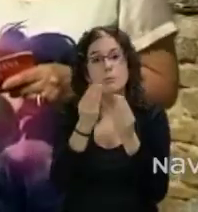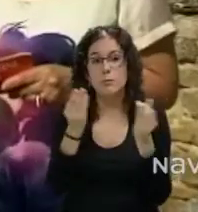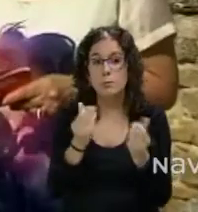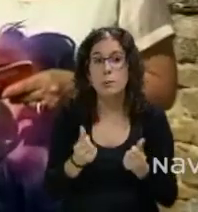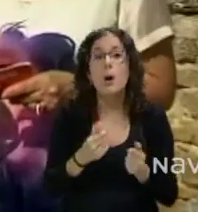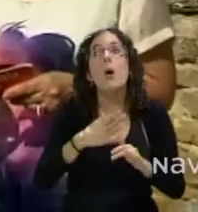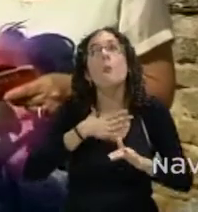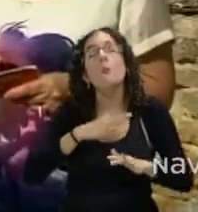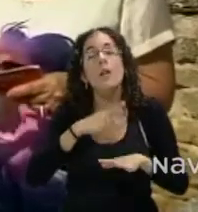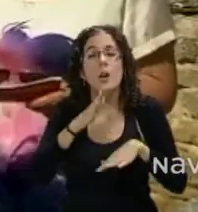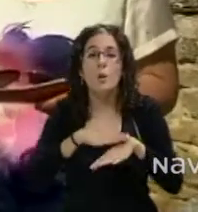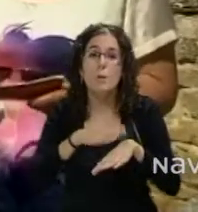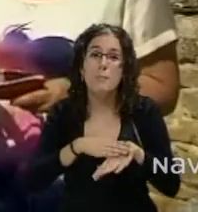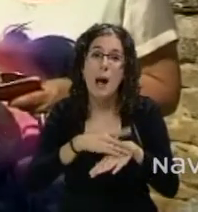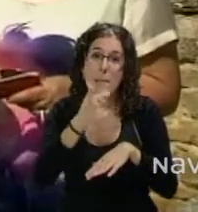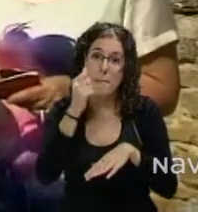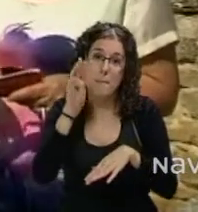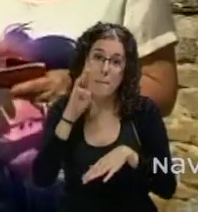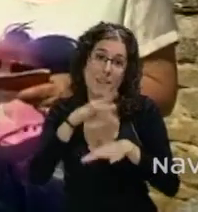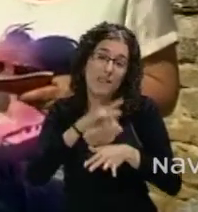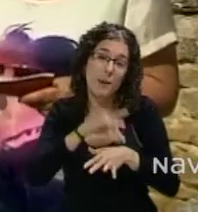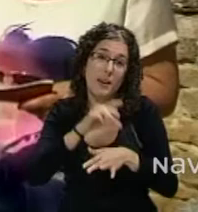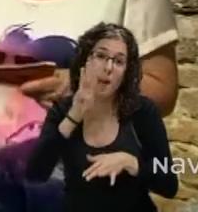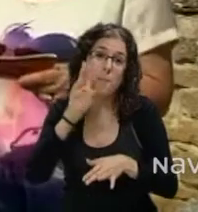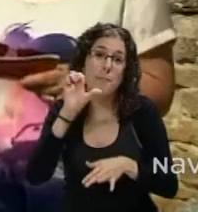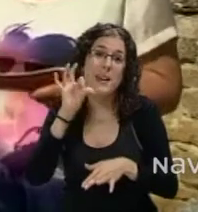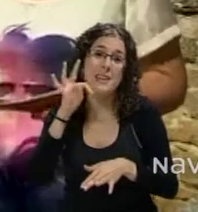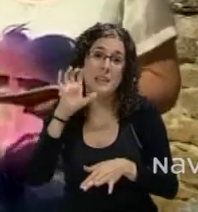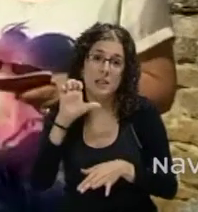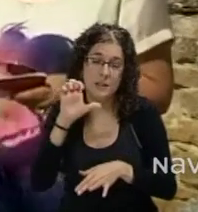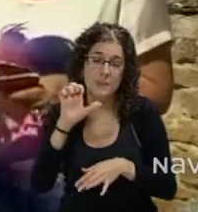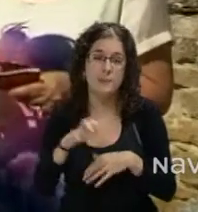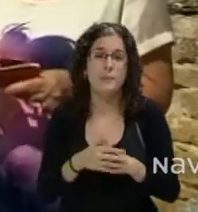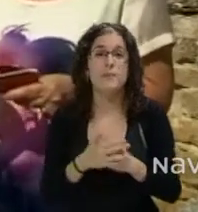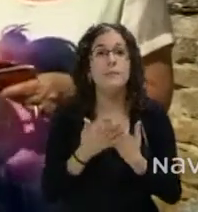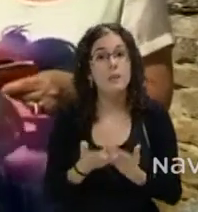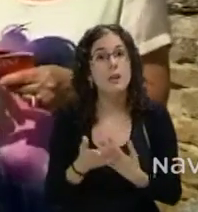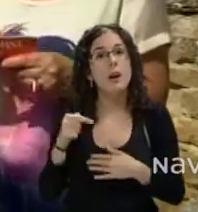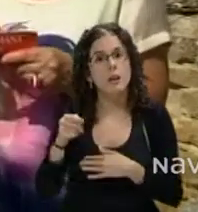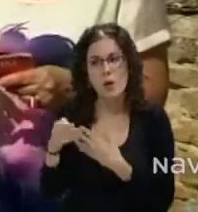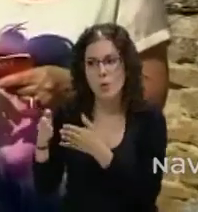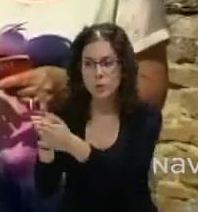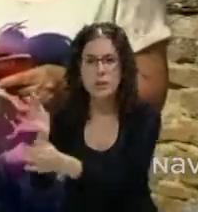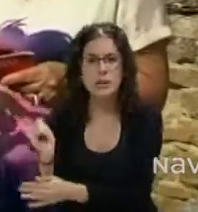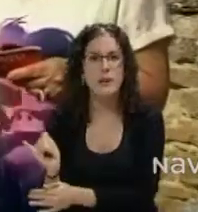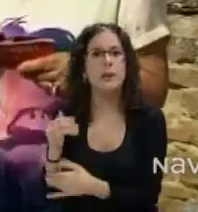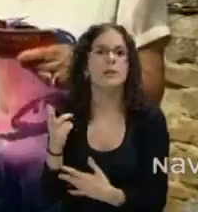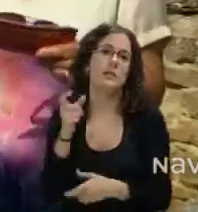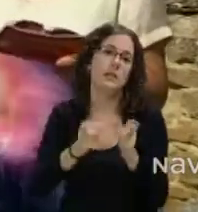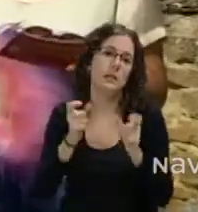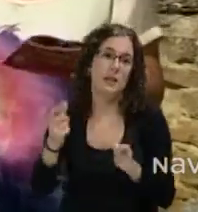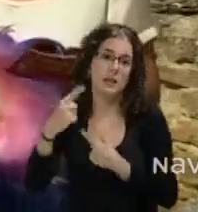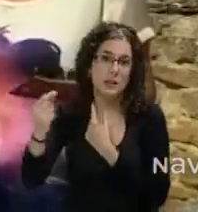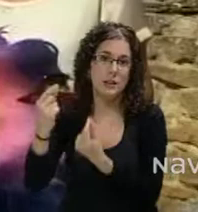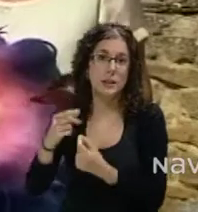abismal. La zona romana es muy ordenada, siguen unas pautas urbanísticas que ya tenían descritas y aquí en Andelos se ve perfectamente cómo sale